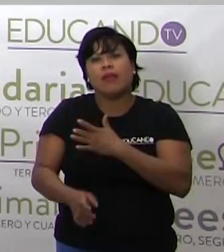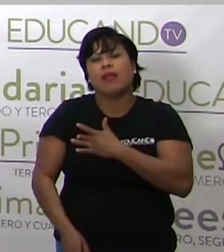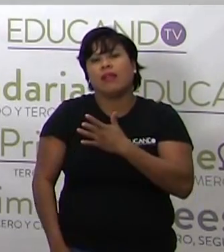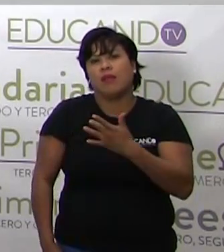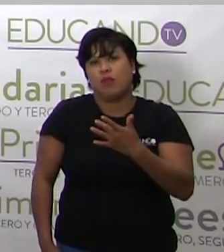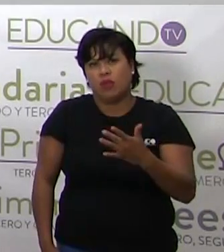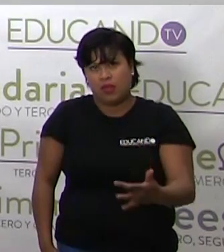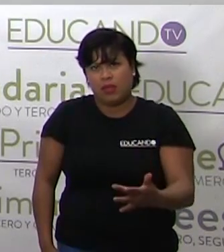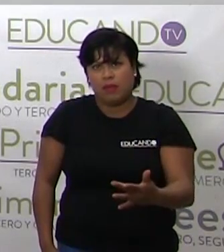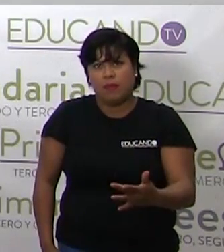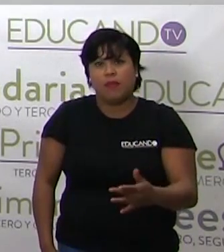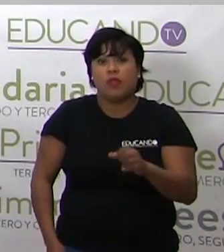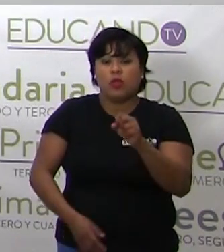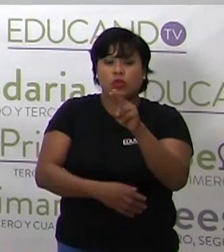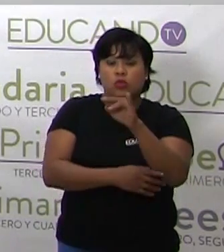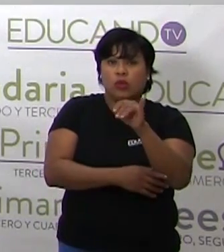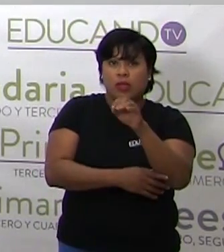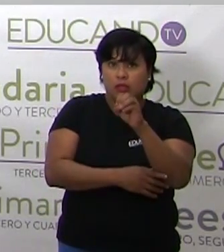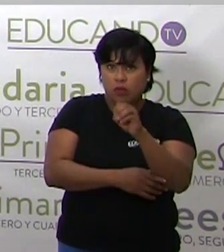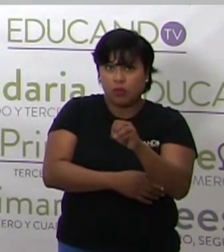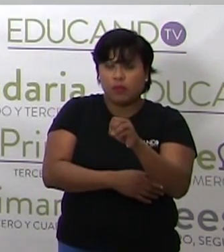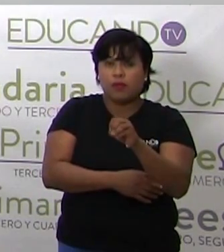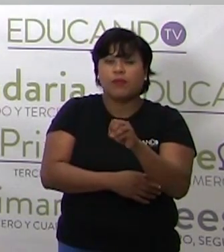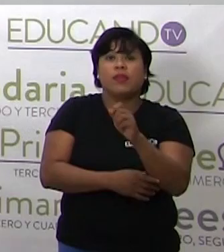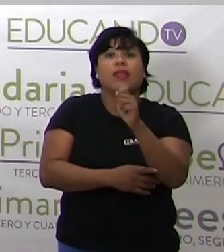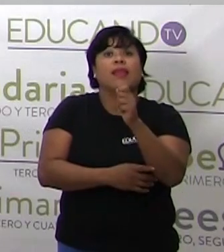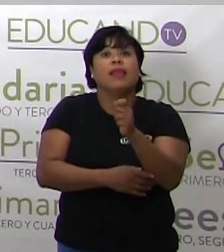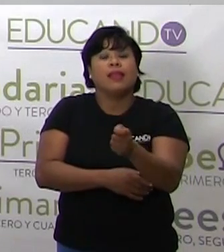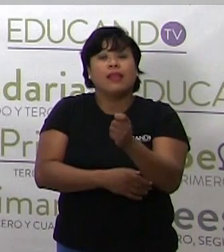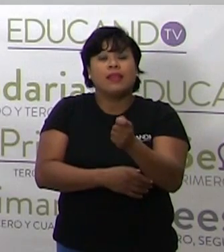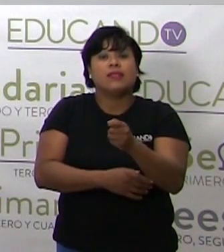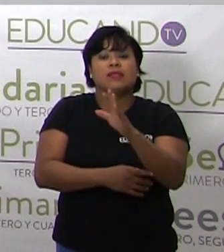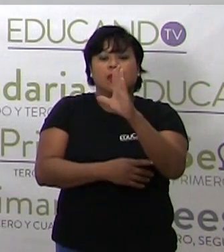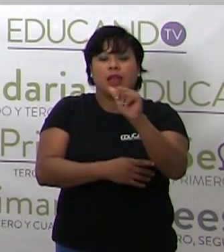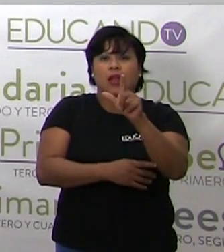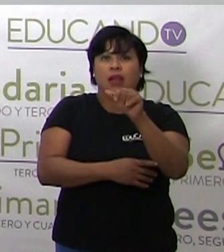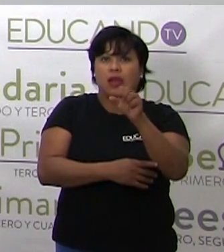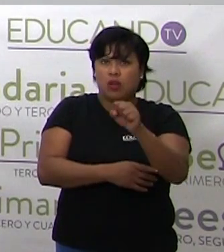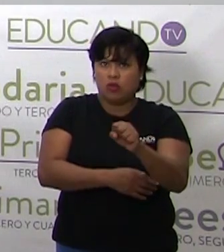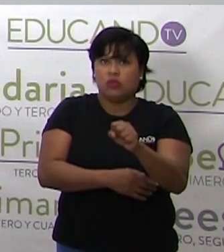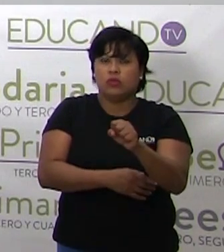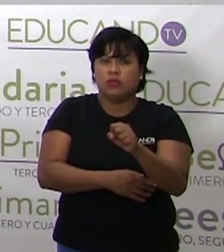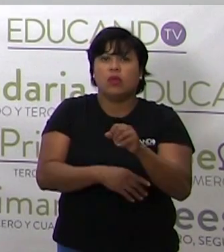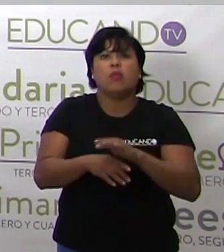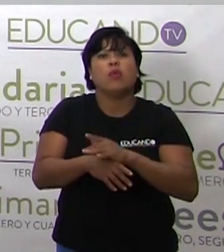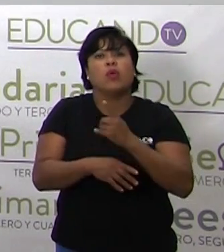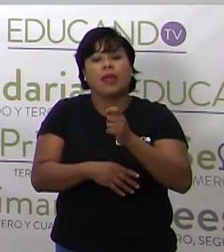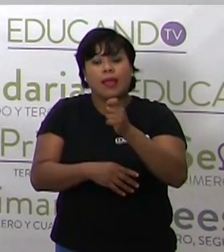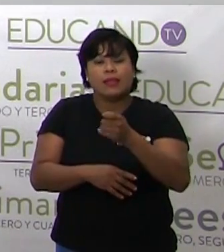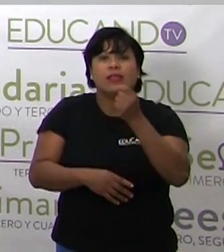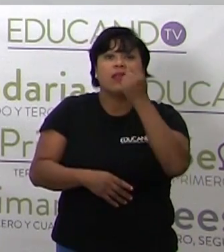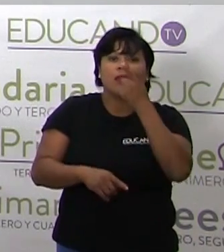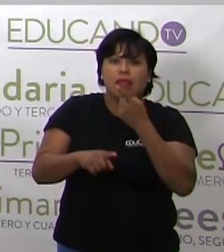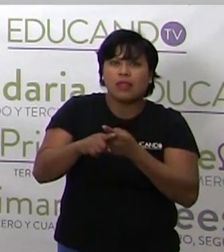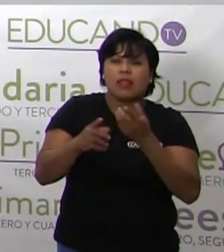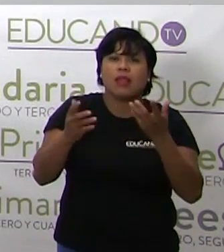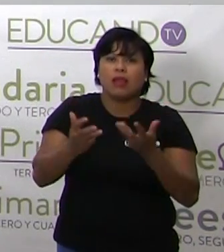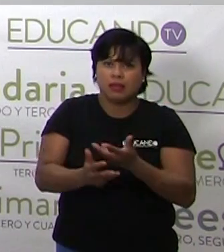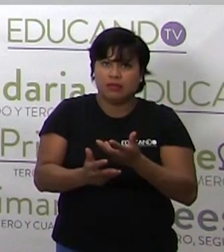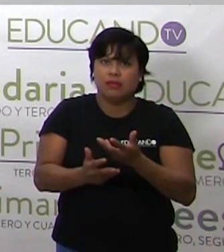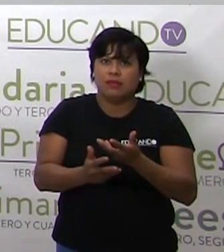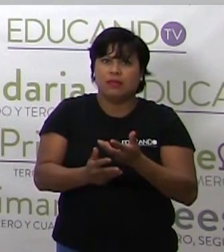enamorada. El sujeto es Carlos, porque es quien realiza la